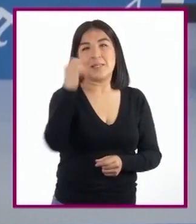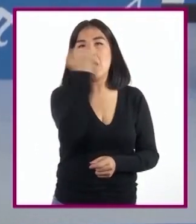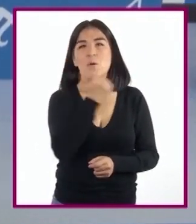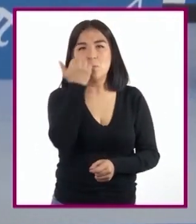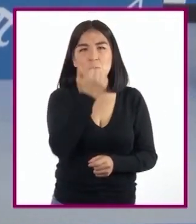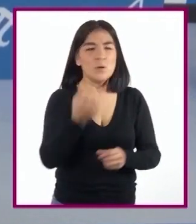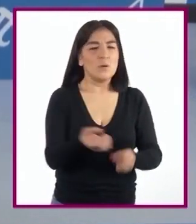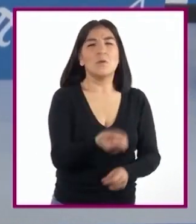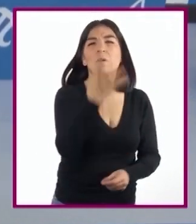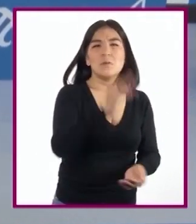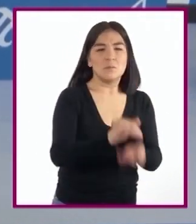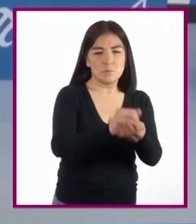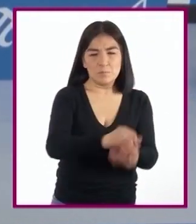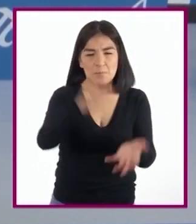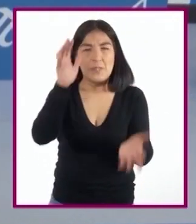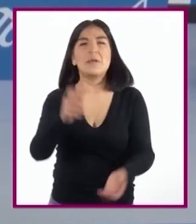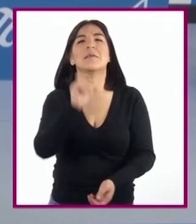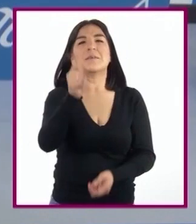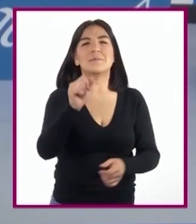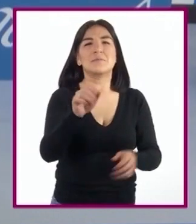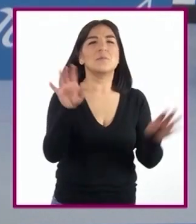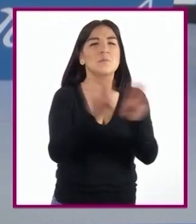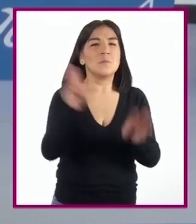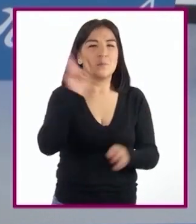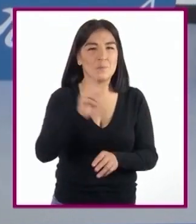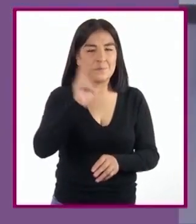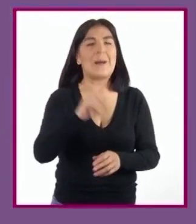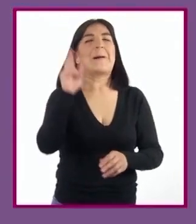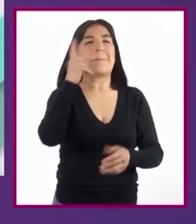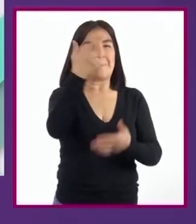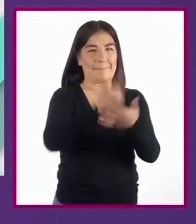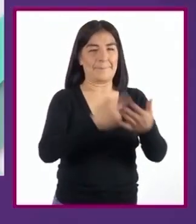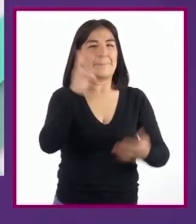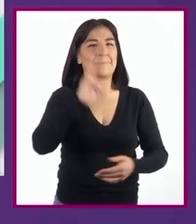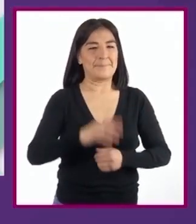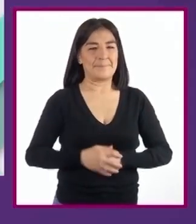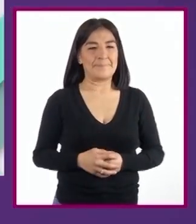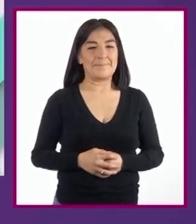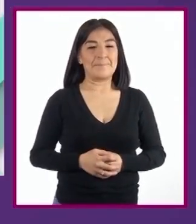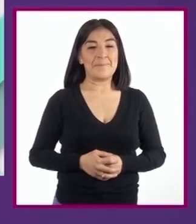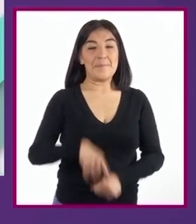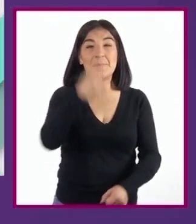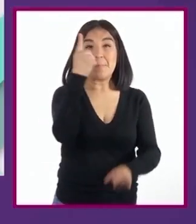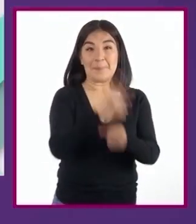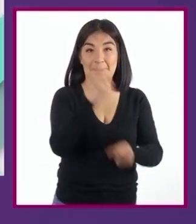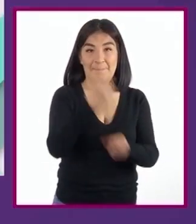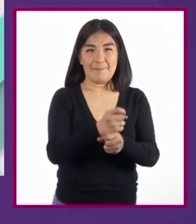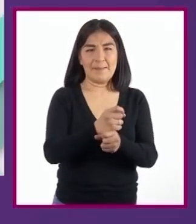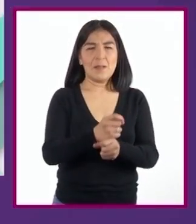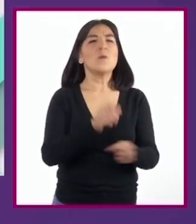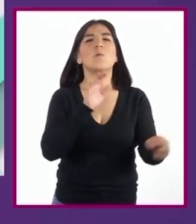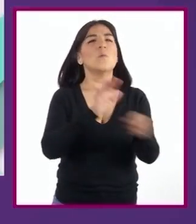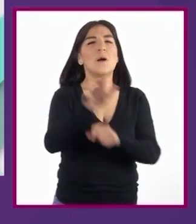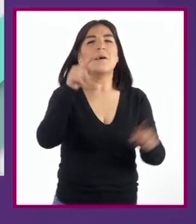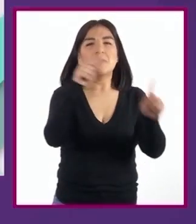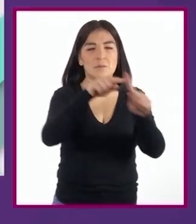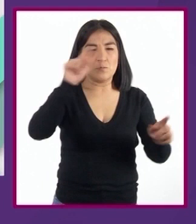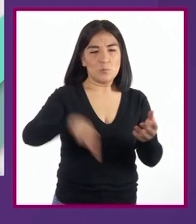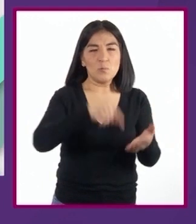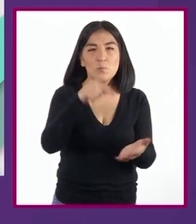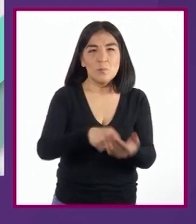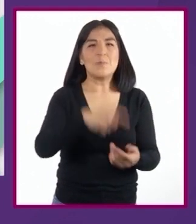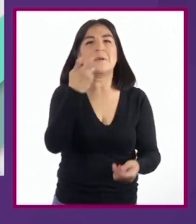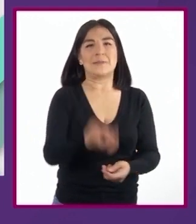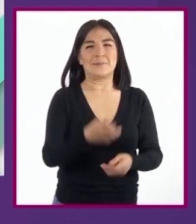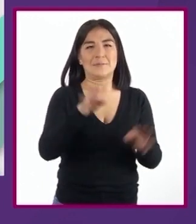Con los datos obtenidos, el experimento, calculemos. Primero, identifiquemos el espacio muestral